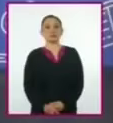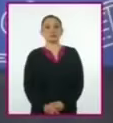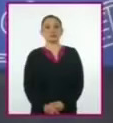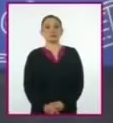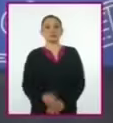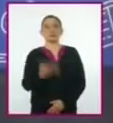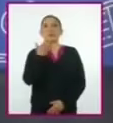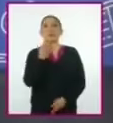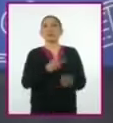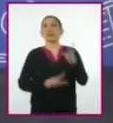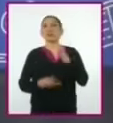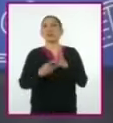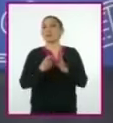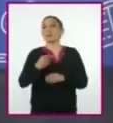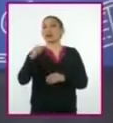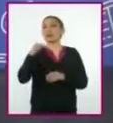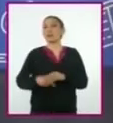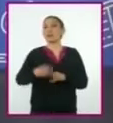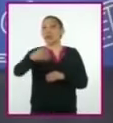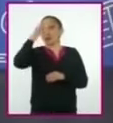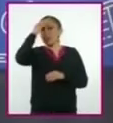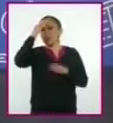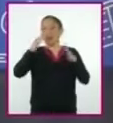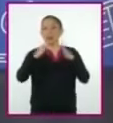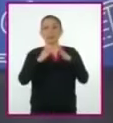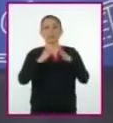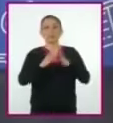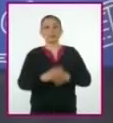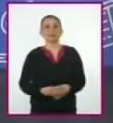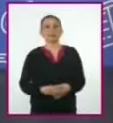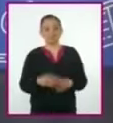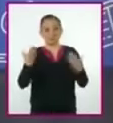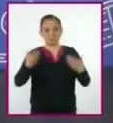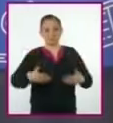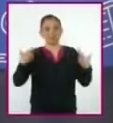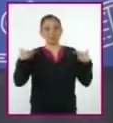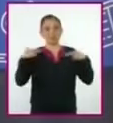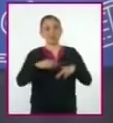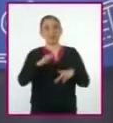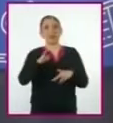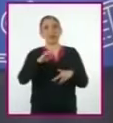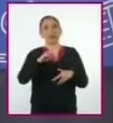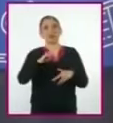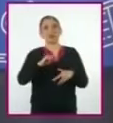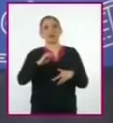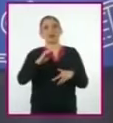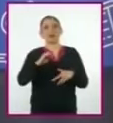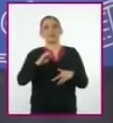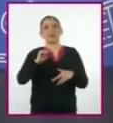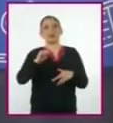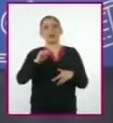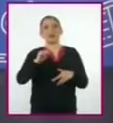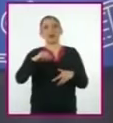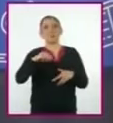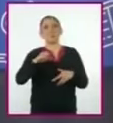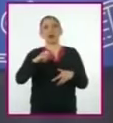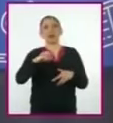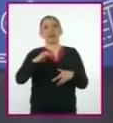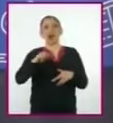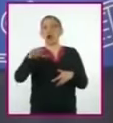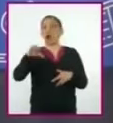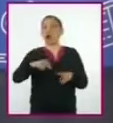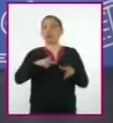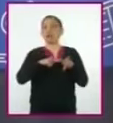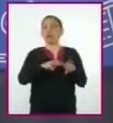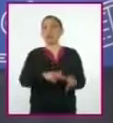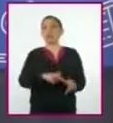Bienvenidos a un programa más de Aprende en Casa. Soy el profesor Fernando Santamaría Gutiérrez. Hoy continuaremos con